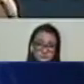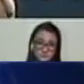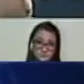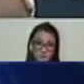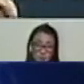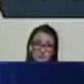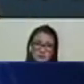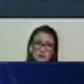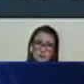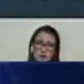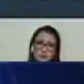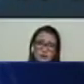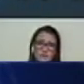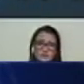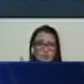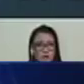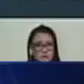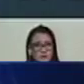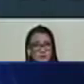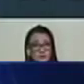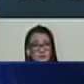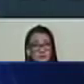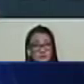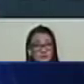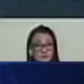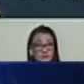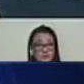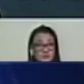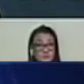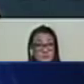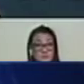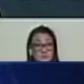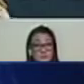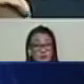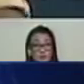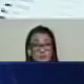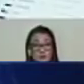Honduras, 43% de participación. Colombia.